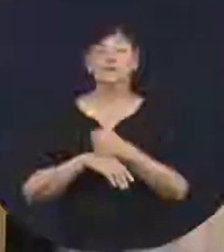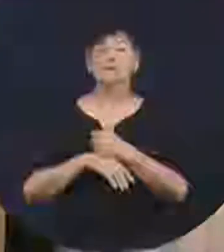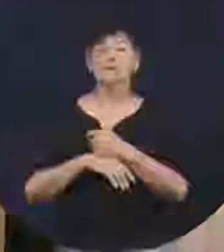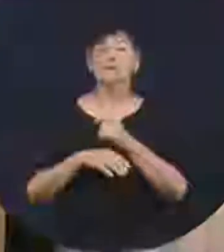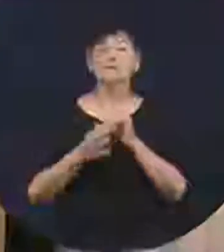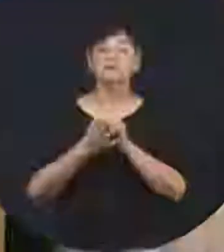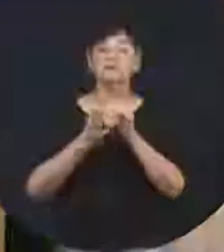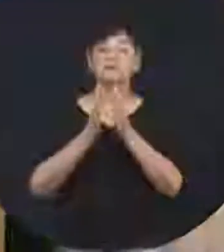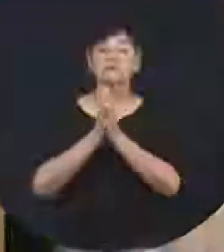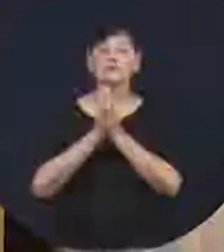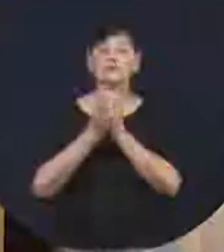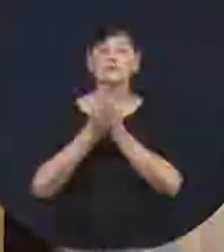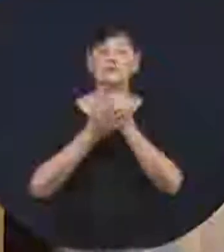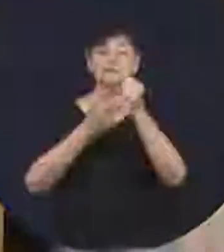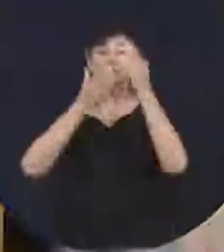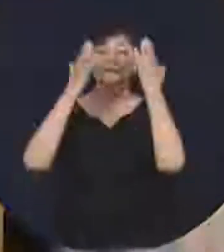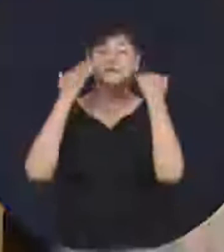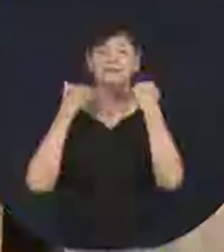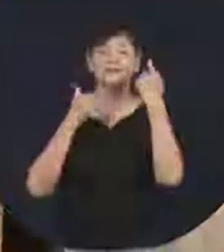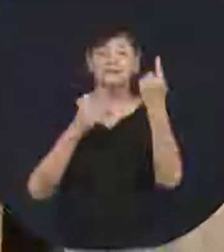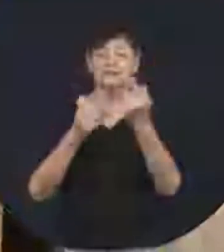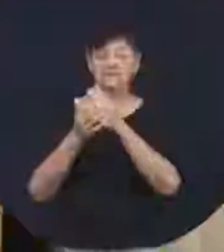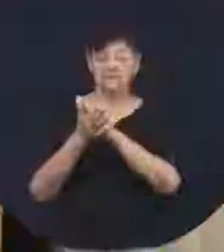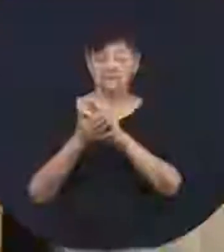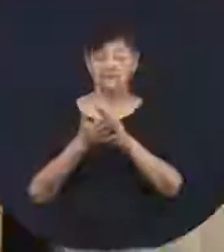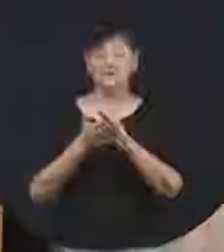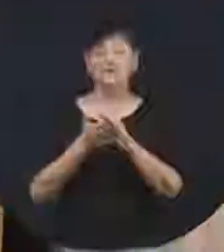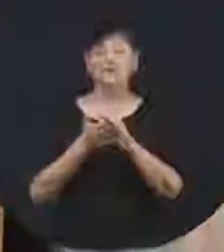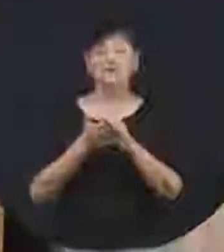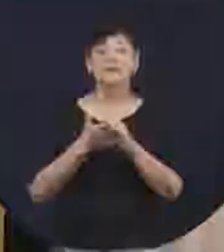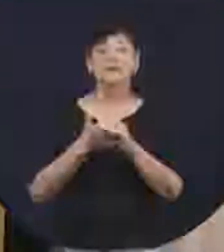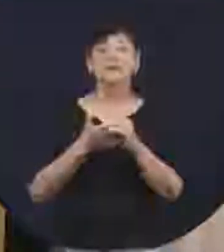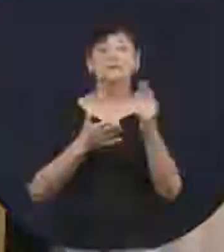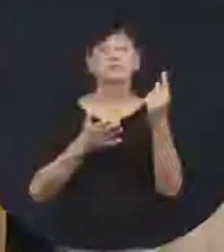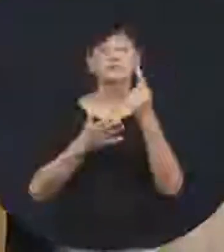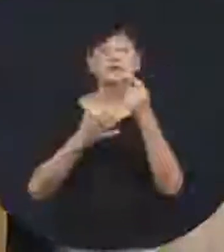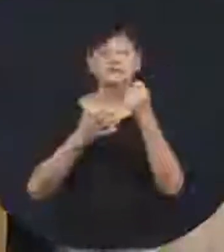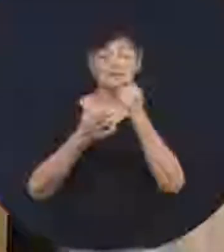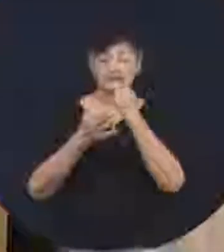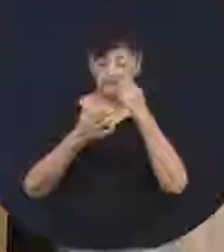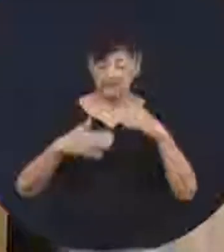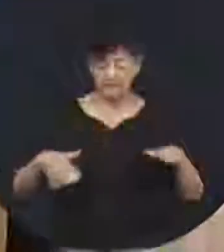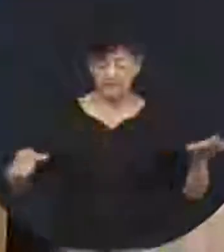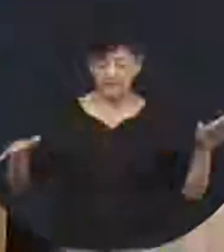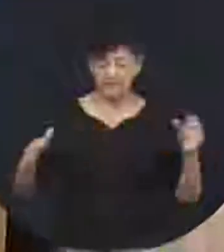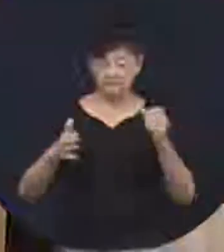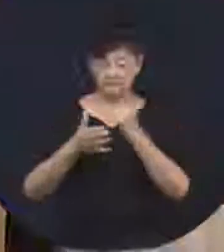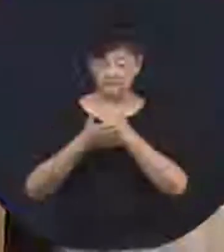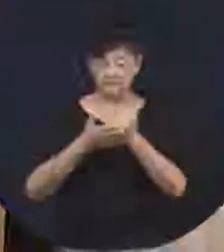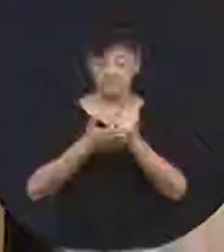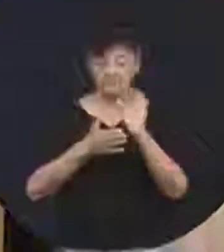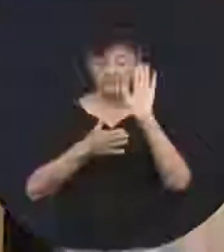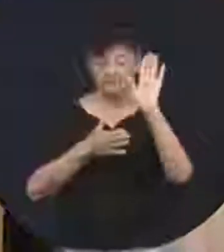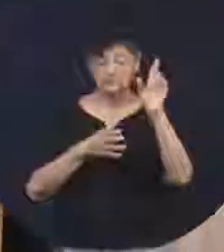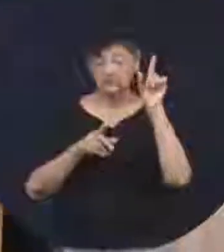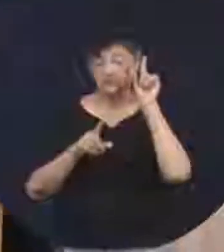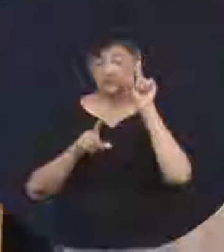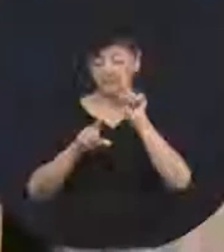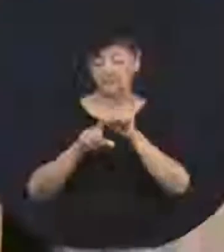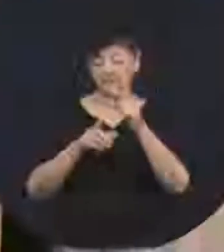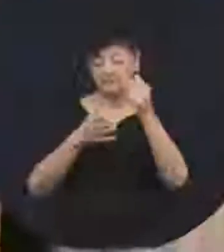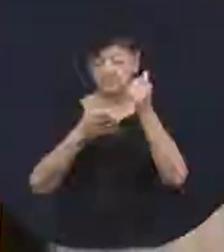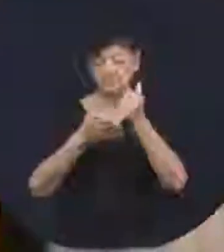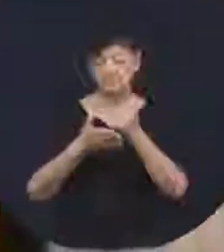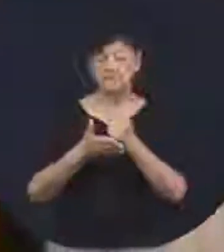culpa. culpa. Por Por eso eso ruego ruego a a Santa Santa María, María, siempre siempre virgen, virgen, a a los los ángeles ángeles y y a a los los santos santos y y a a ustedes,